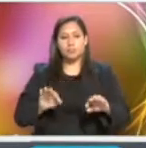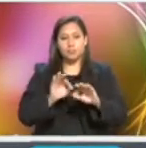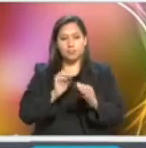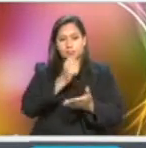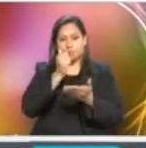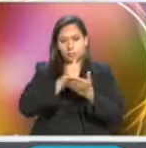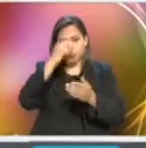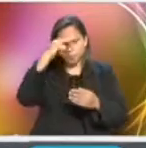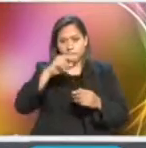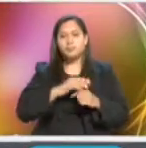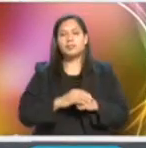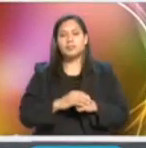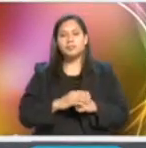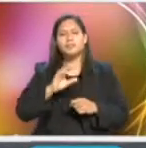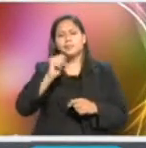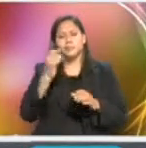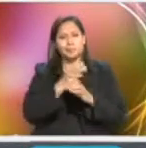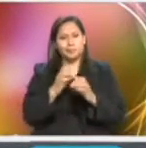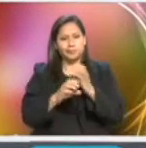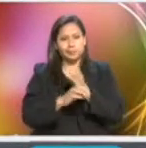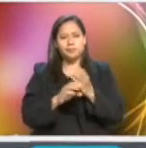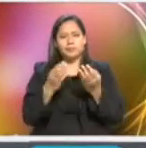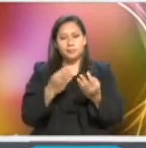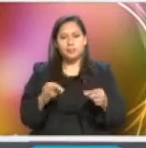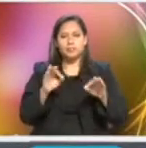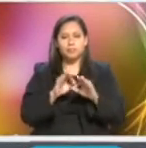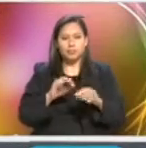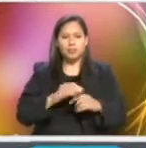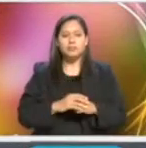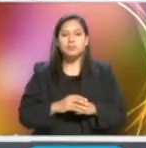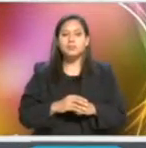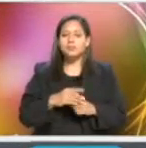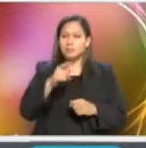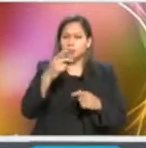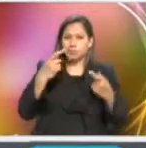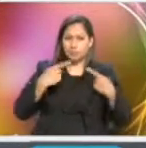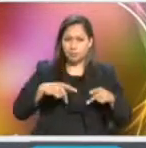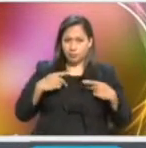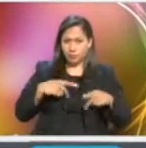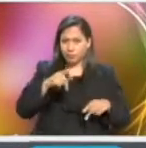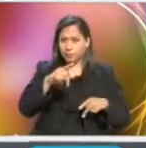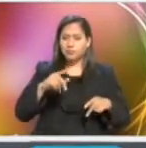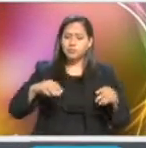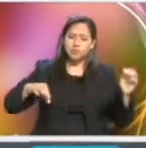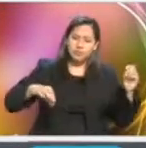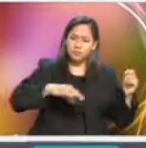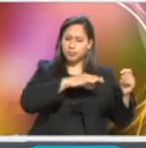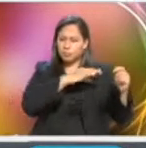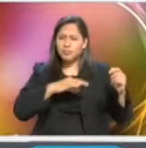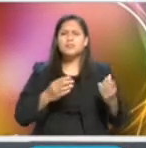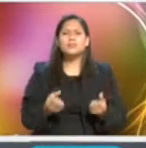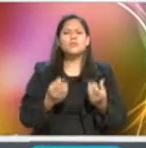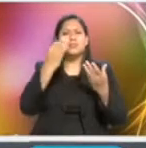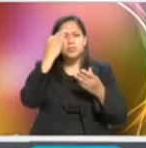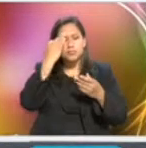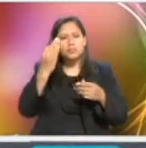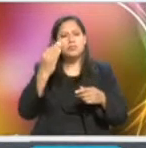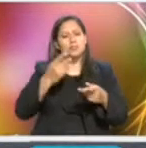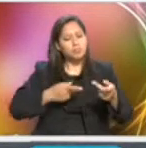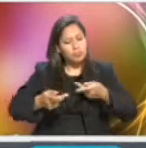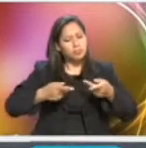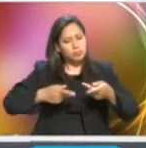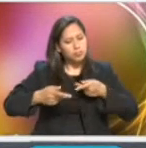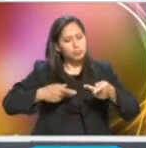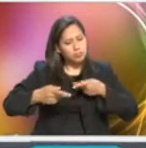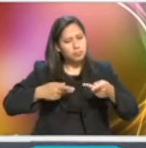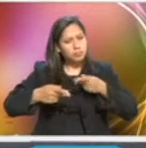de México. Claro. Oye, y otra cosa importante, estas personas, estos concertistas, ¿cuánto tiempo practicas para poder